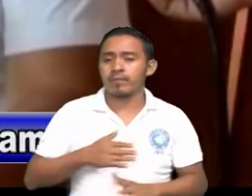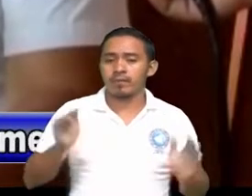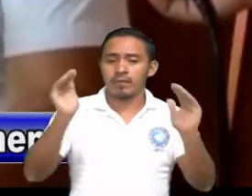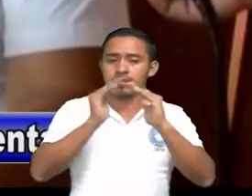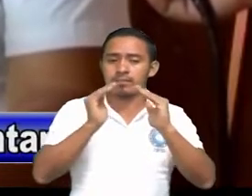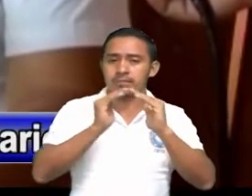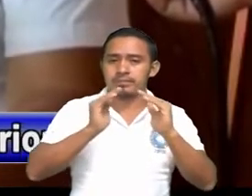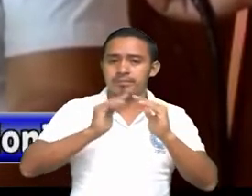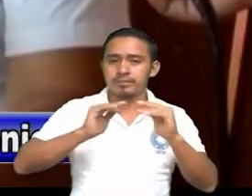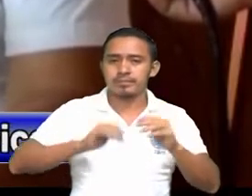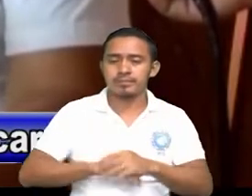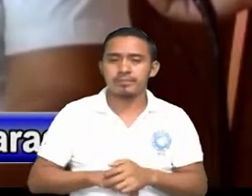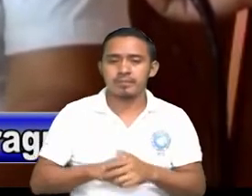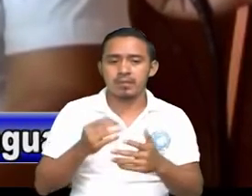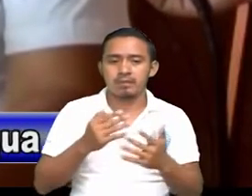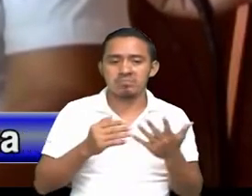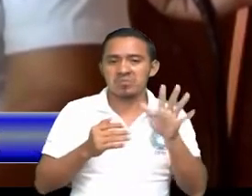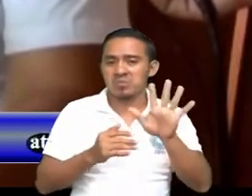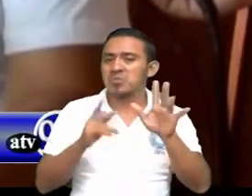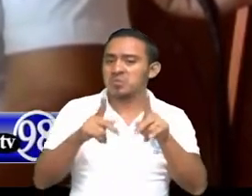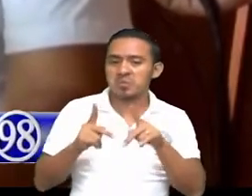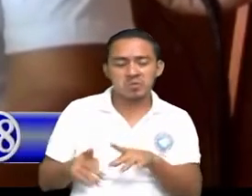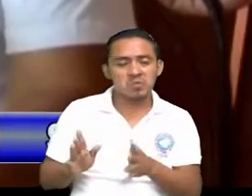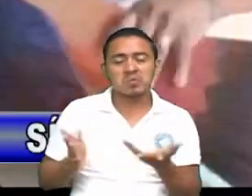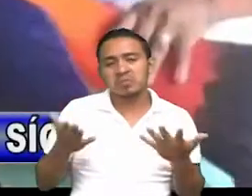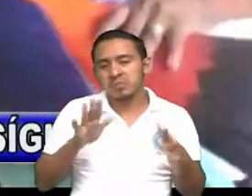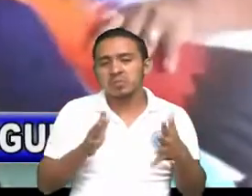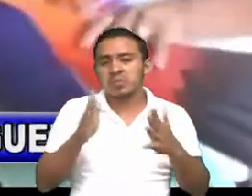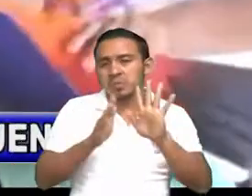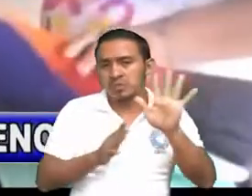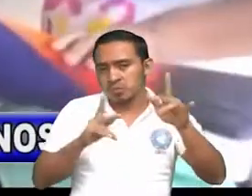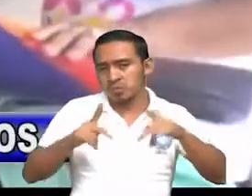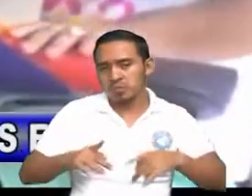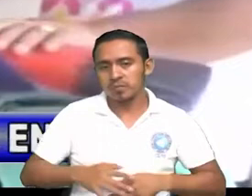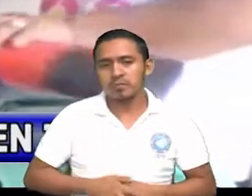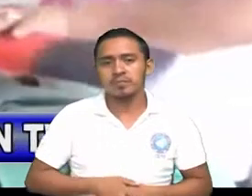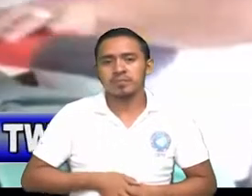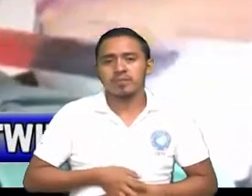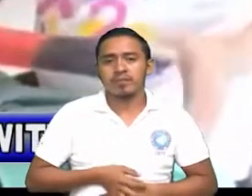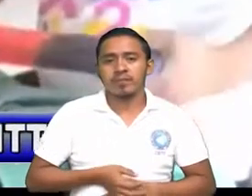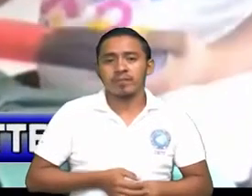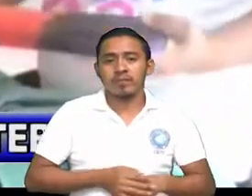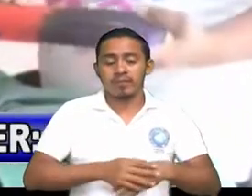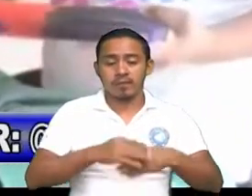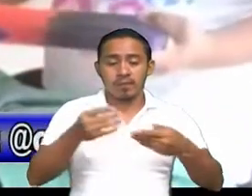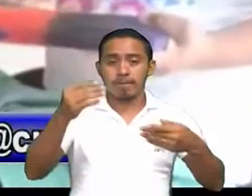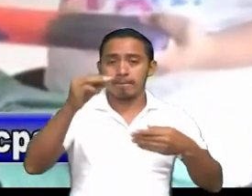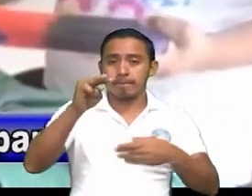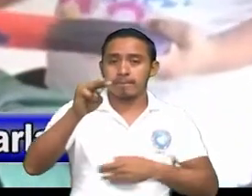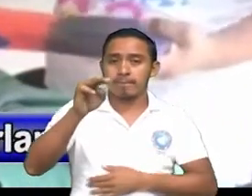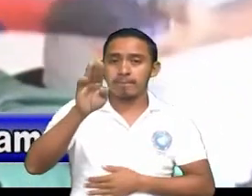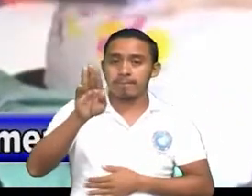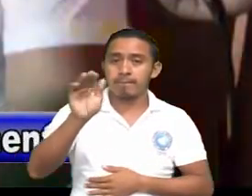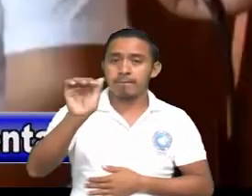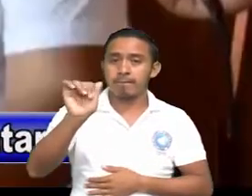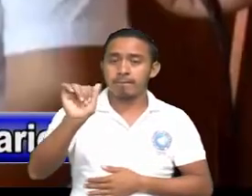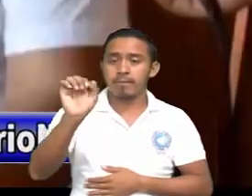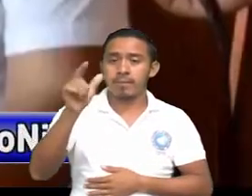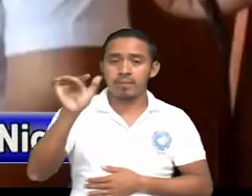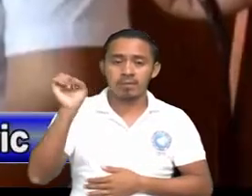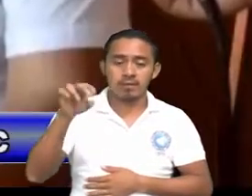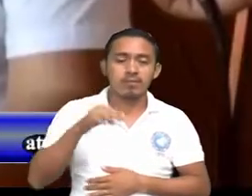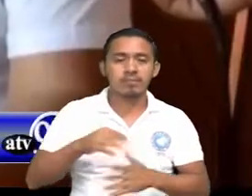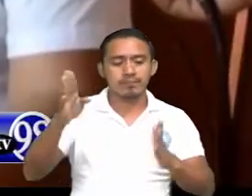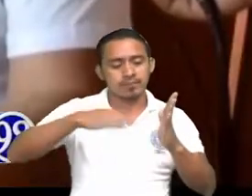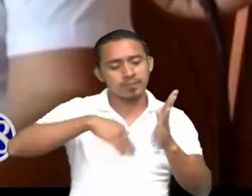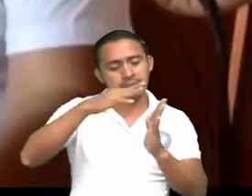trabajamos más de 5 personas, ¿verdad? Y la madera se llama balso. La pintura que